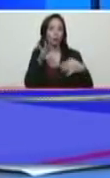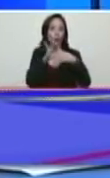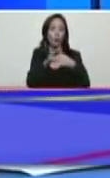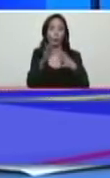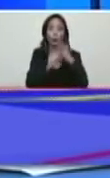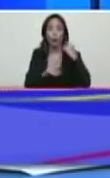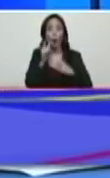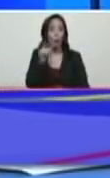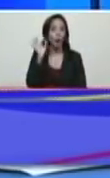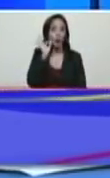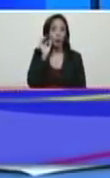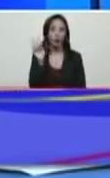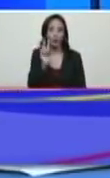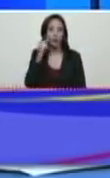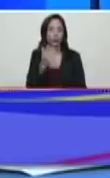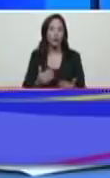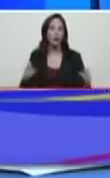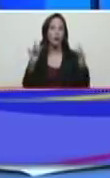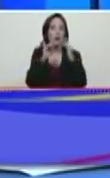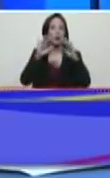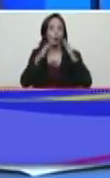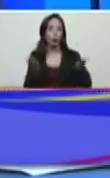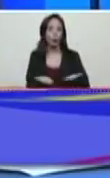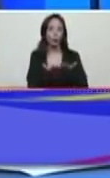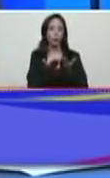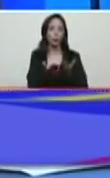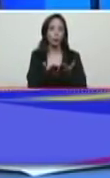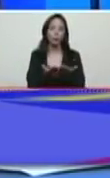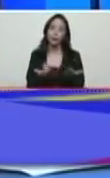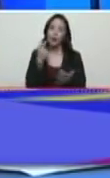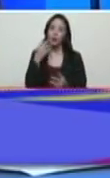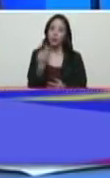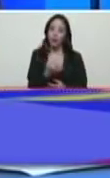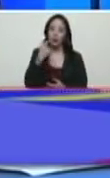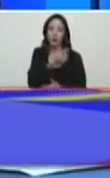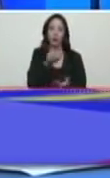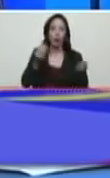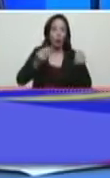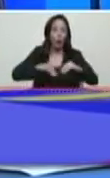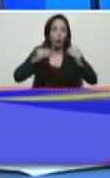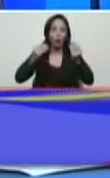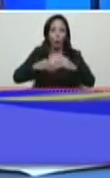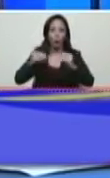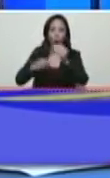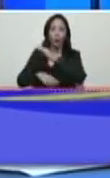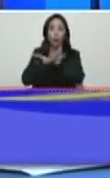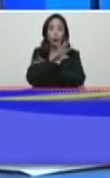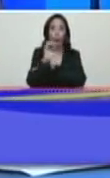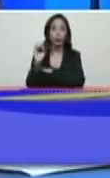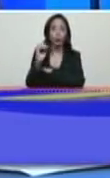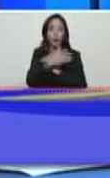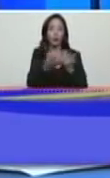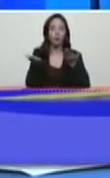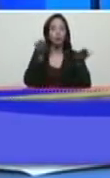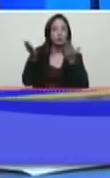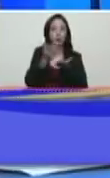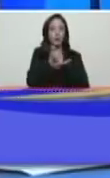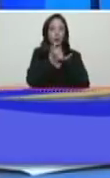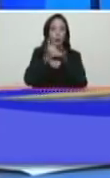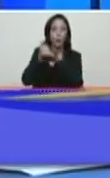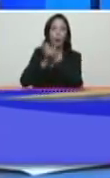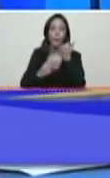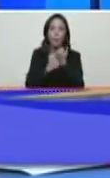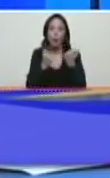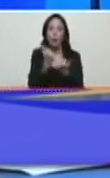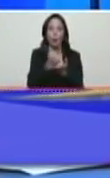venezolanos, para unirnos también con el mundo. Efectivamente, aquí se han dado cita más de 400 prestadores de servicio que en rueda